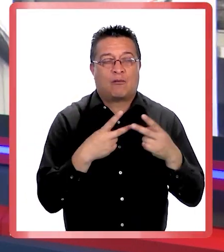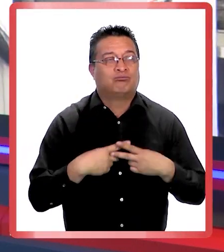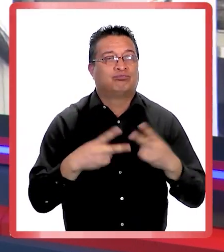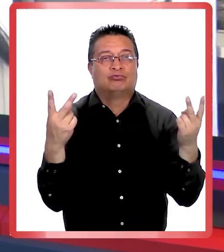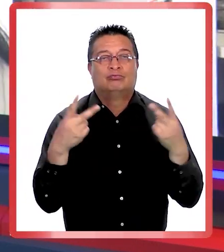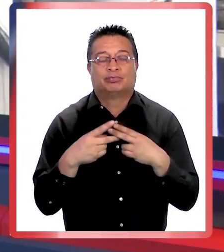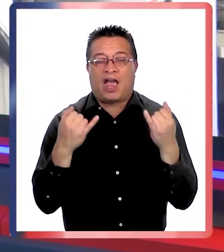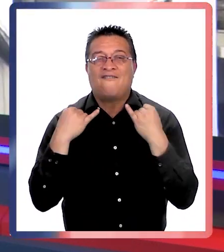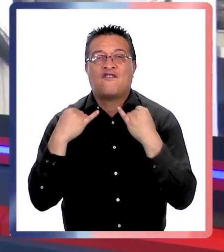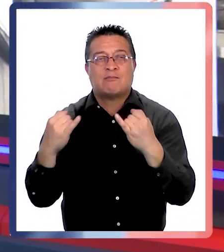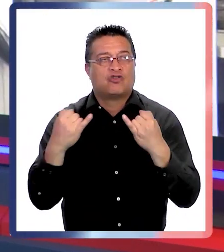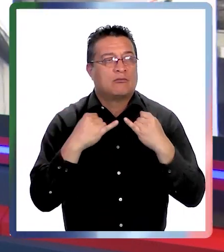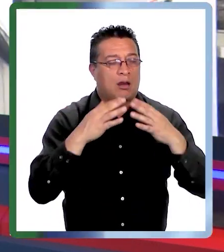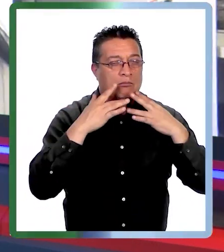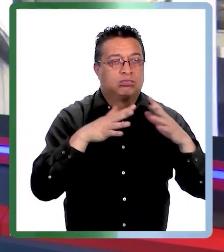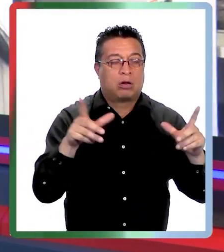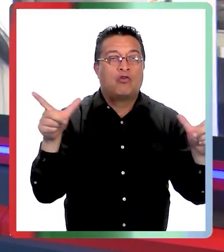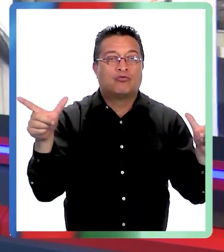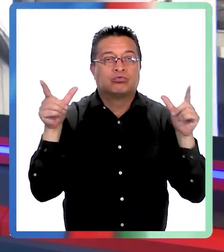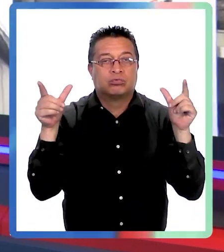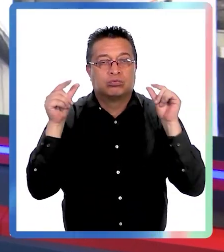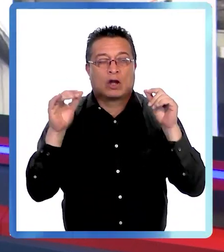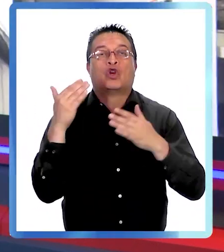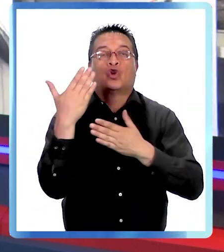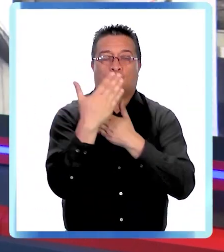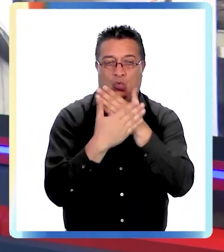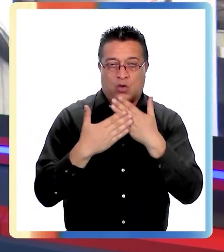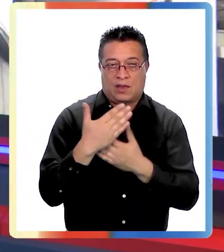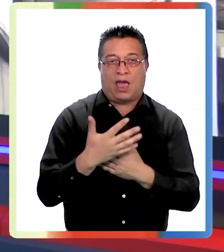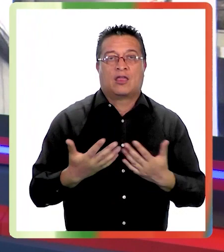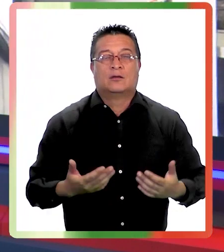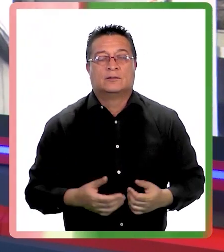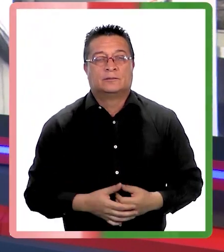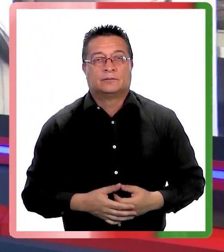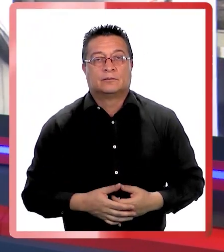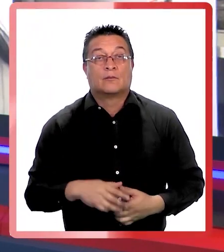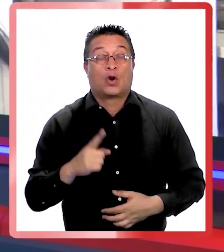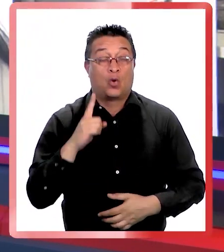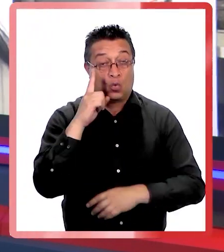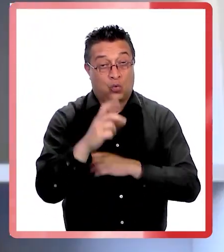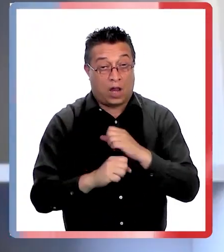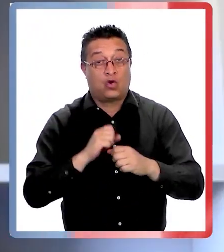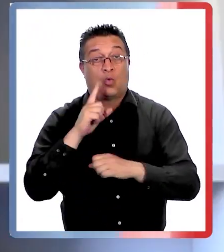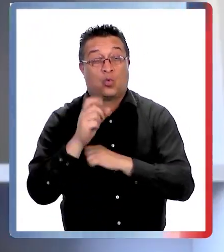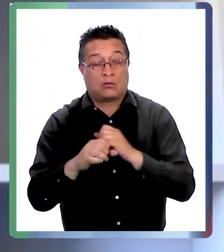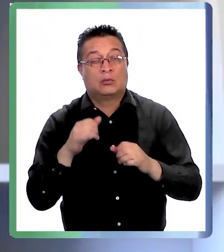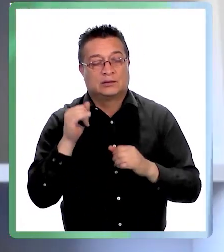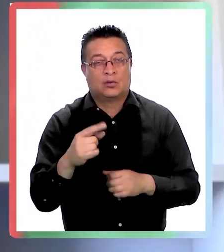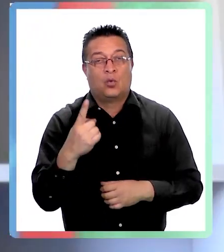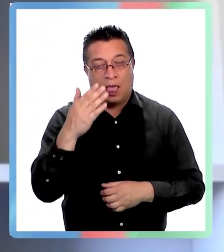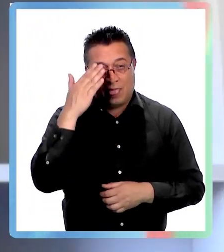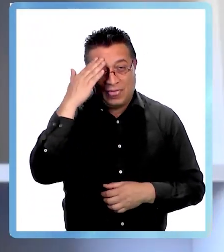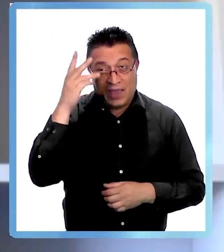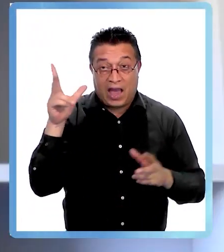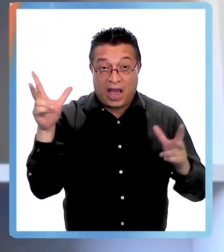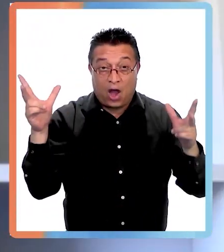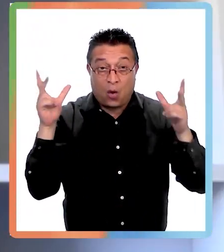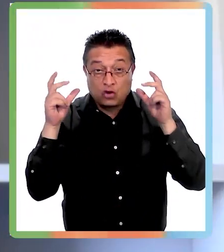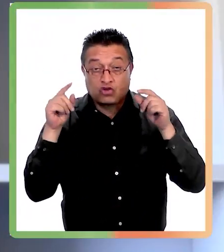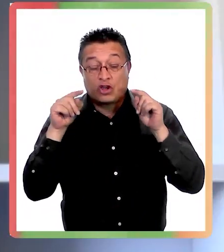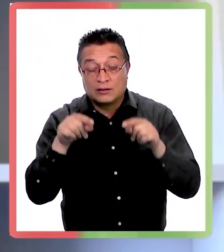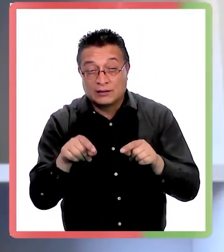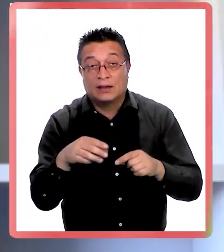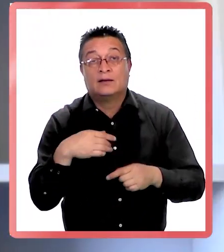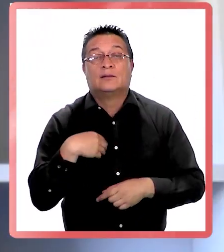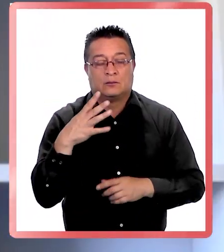comunicación y la información sobre la pérdida auditiva y el cuidado también? Todos los años, gracias a este Día de la